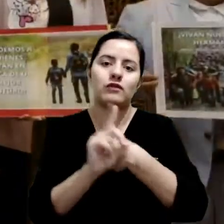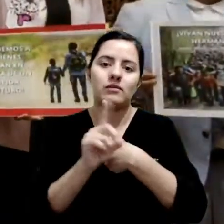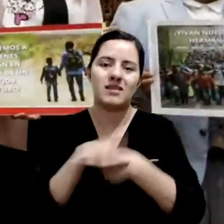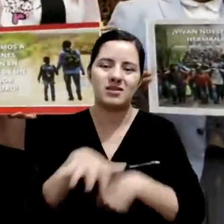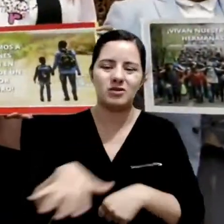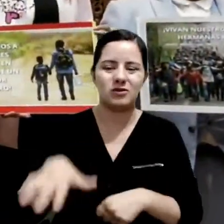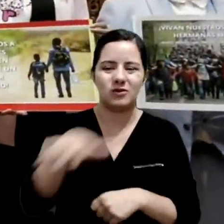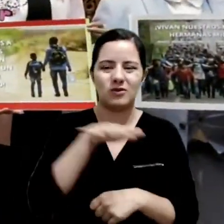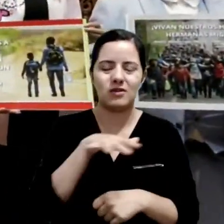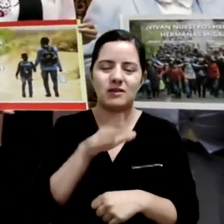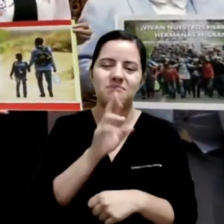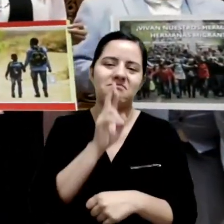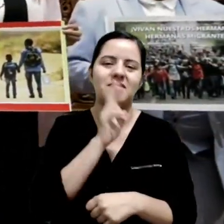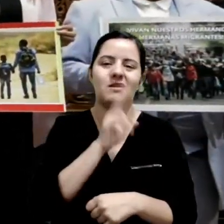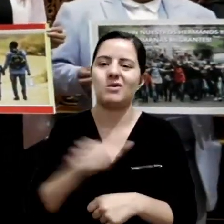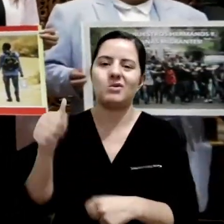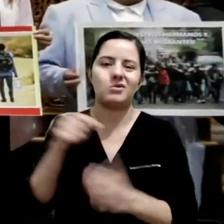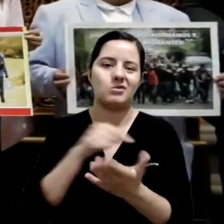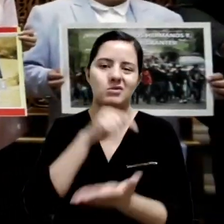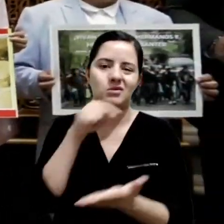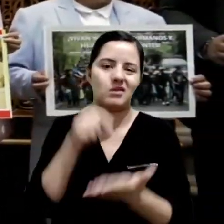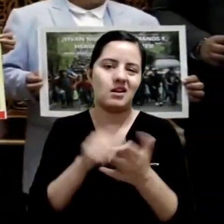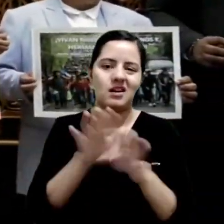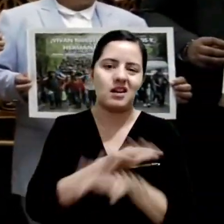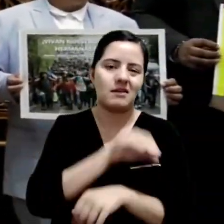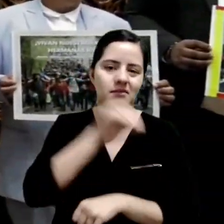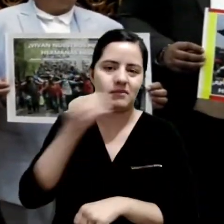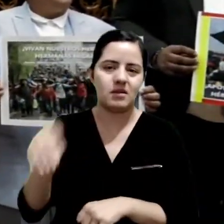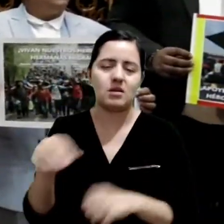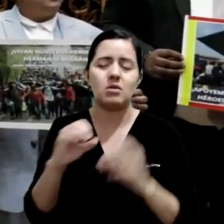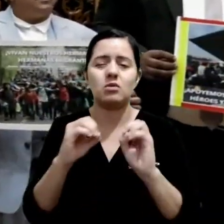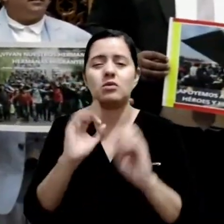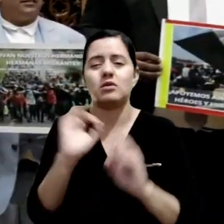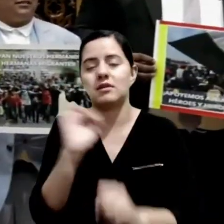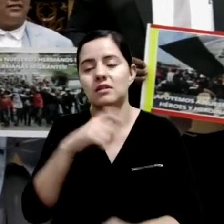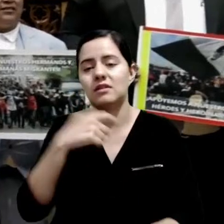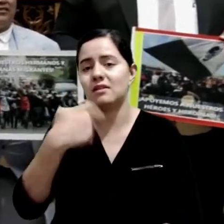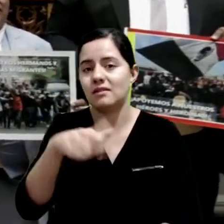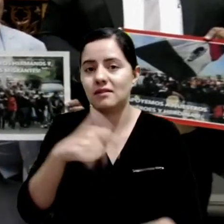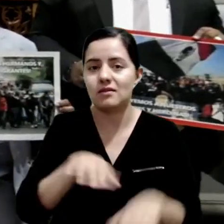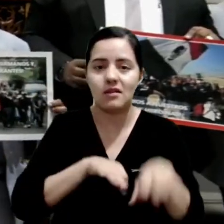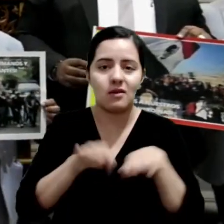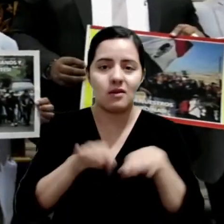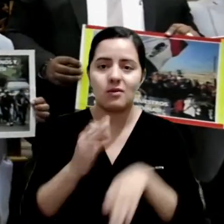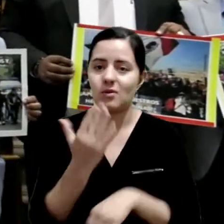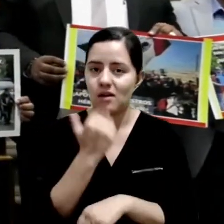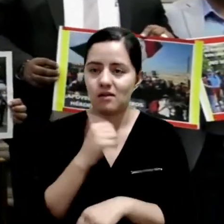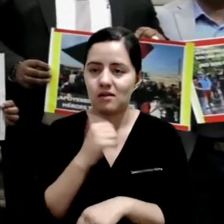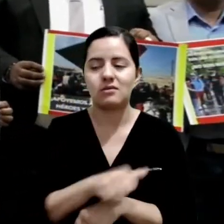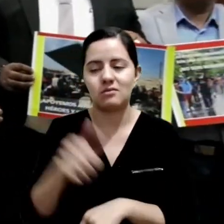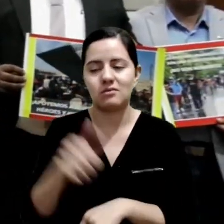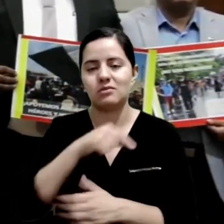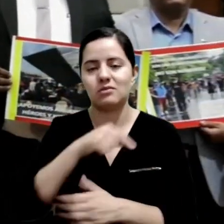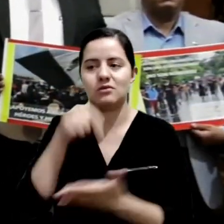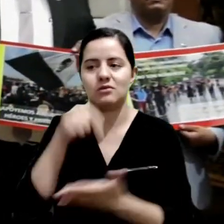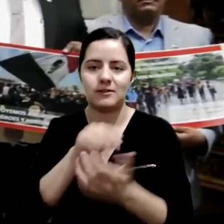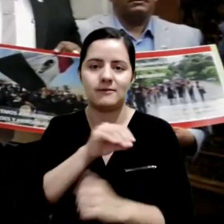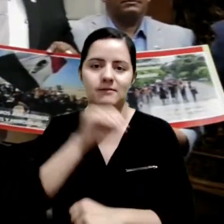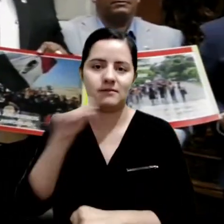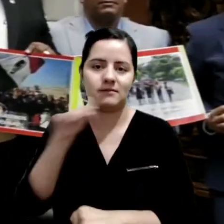demográficos, los económicos, los políticos, y como ya lo comentaba con gran